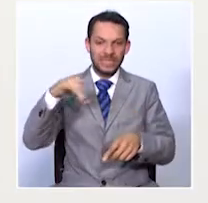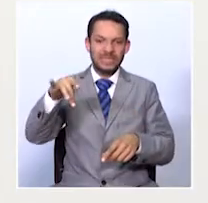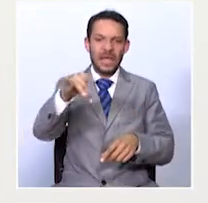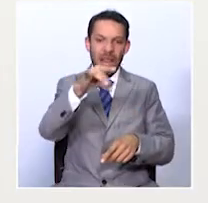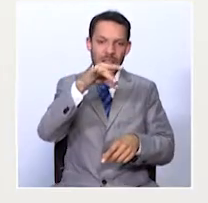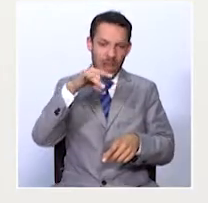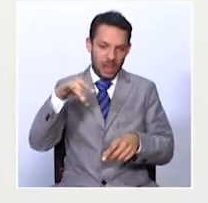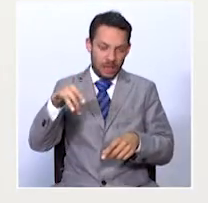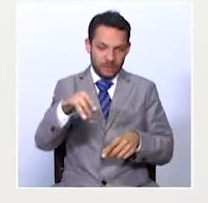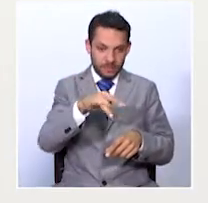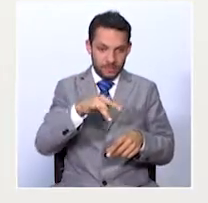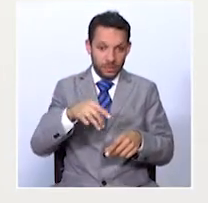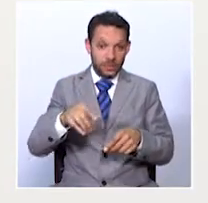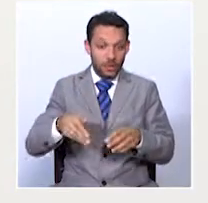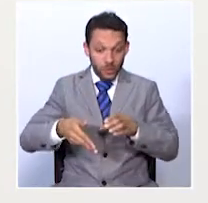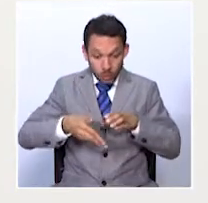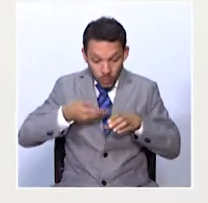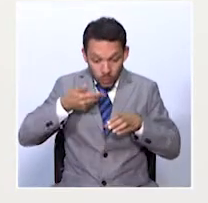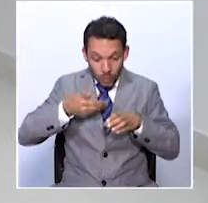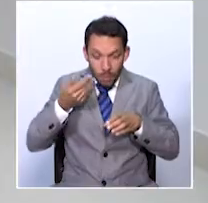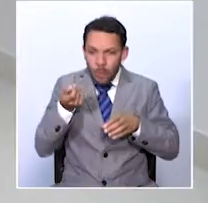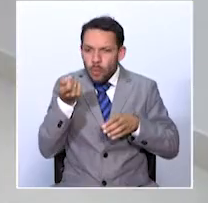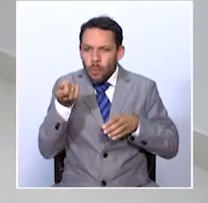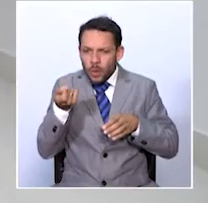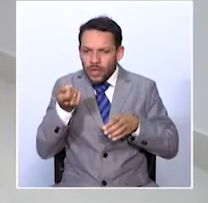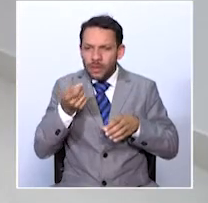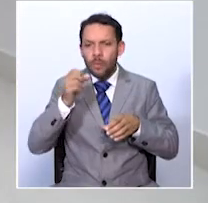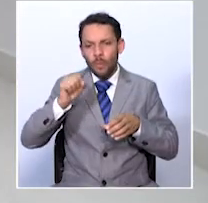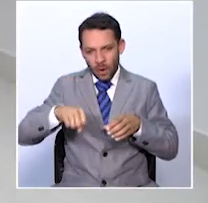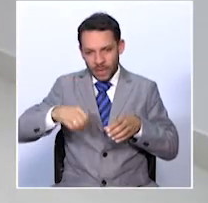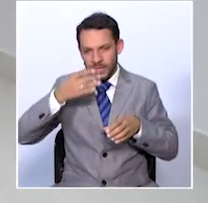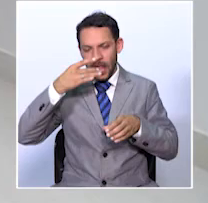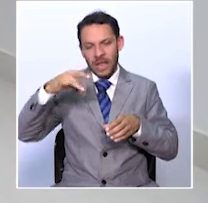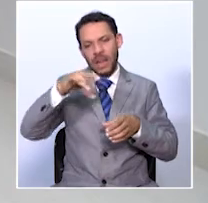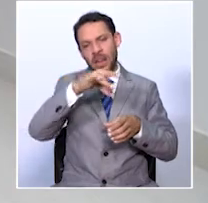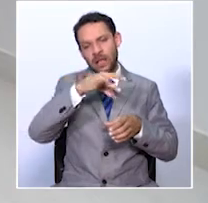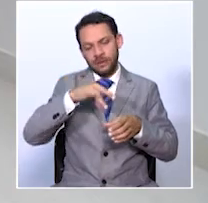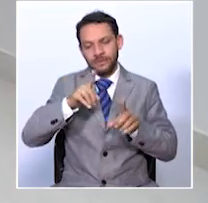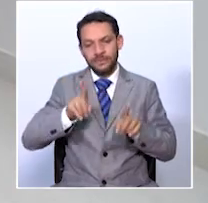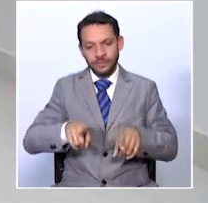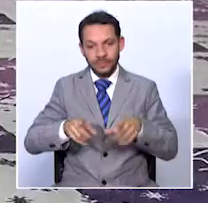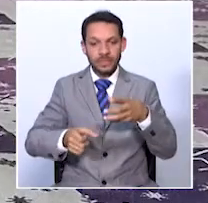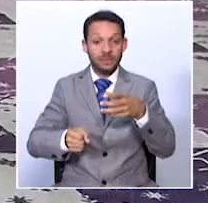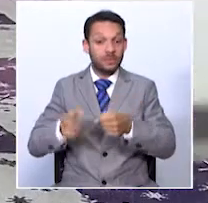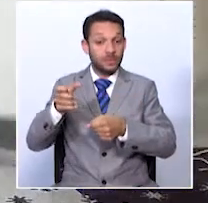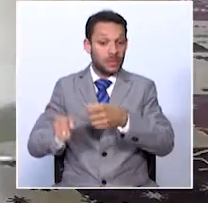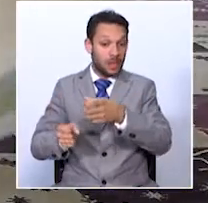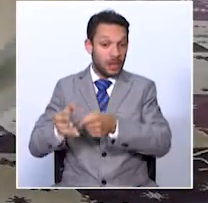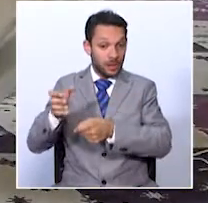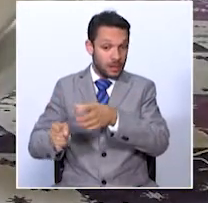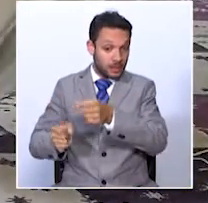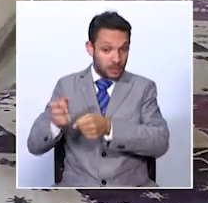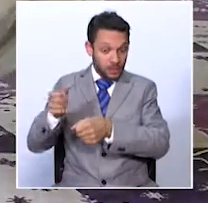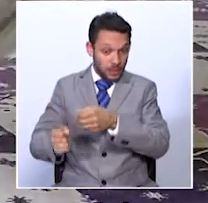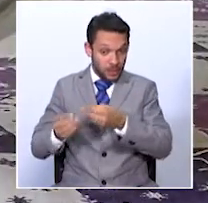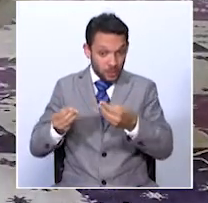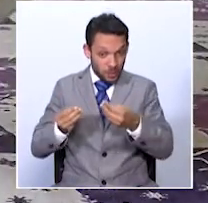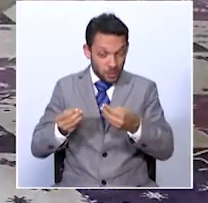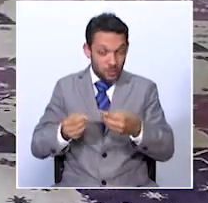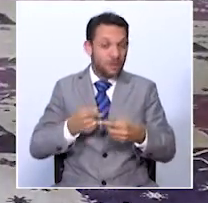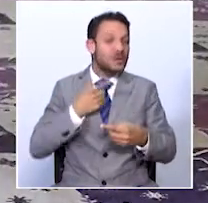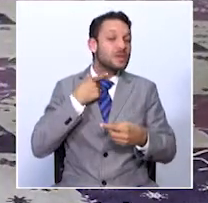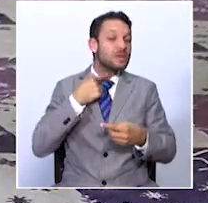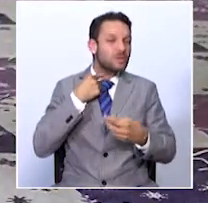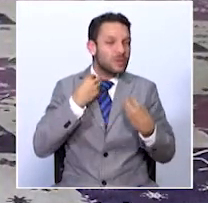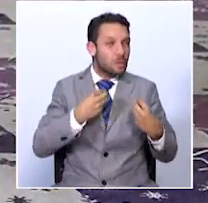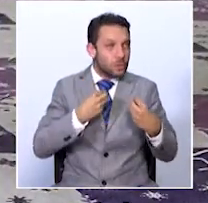que uno no se puede tomar una sopita sin sal, un poquito. La leche de vaca. Los lecheros, que son amigos